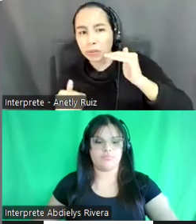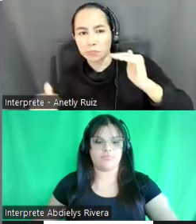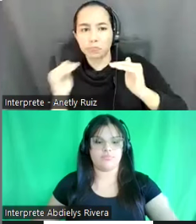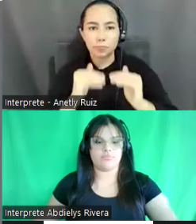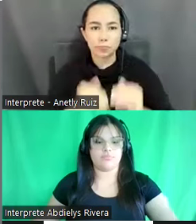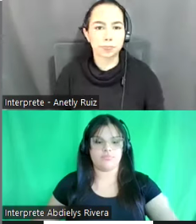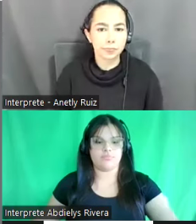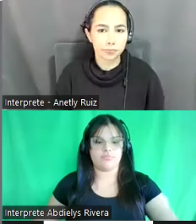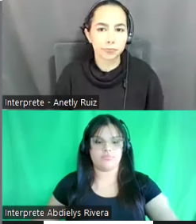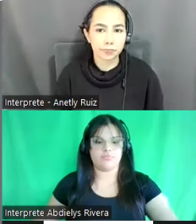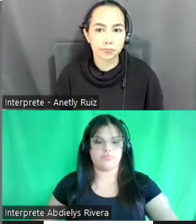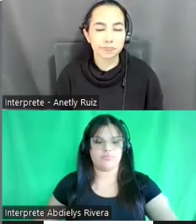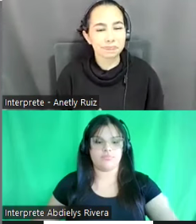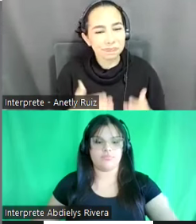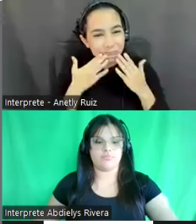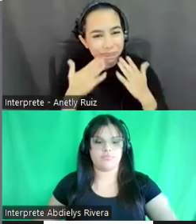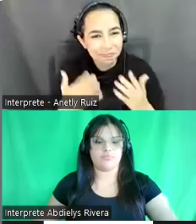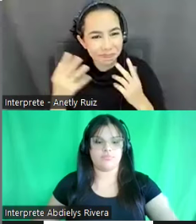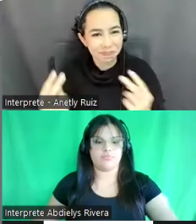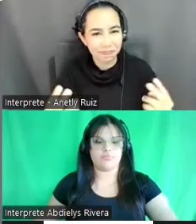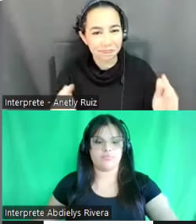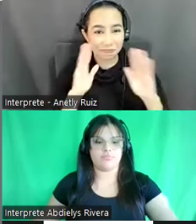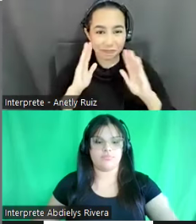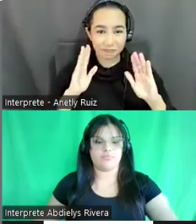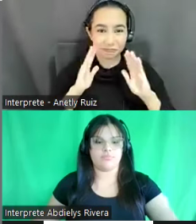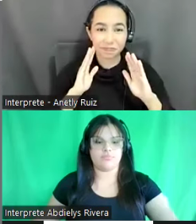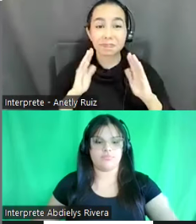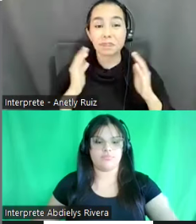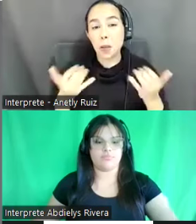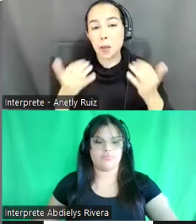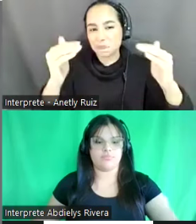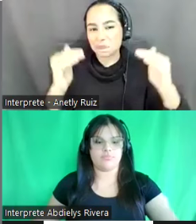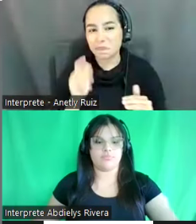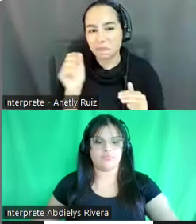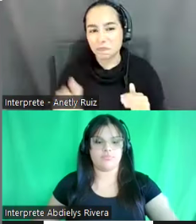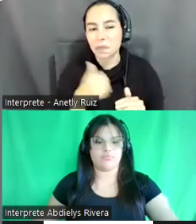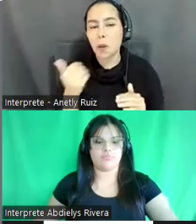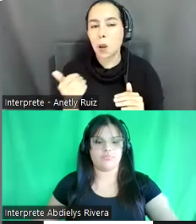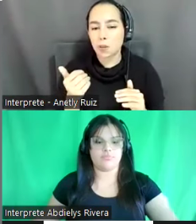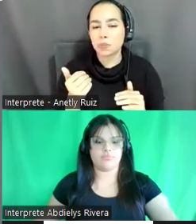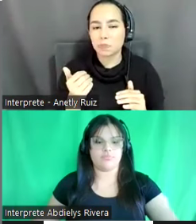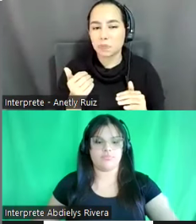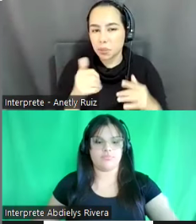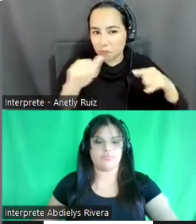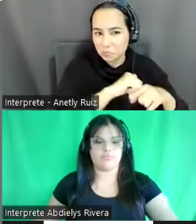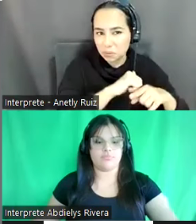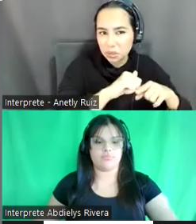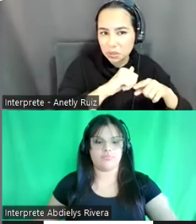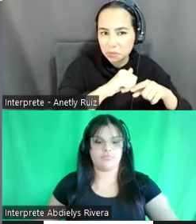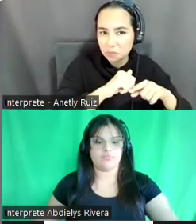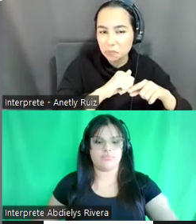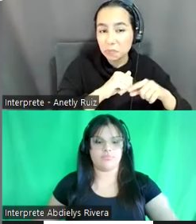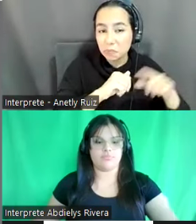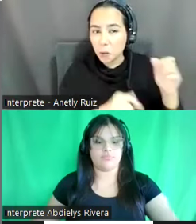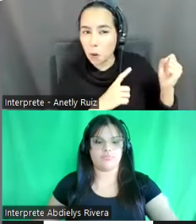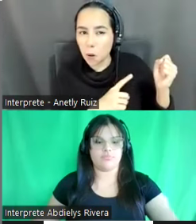agradecerles, ¿verdad? Vamos a pasar a otro ejercicio, pero vamos a abrir la sección de preguntas para que podamos